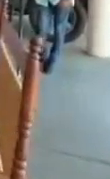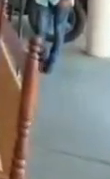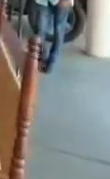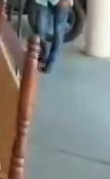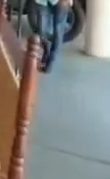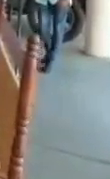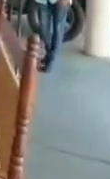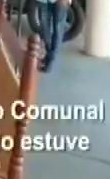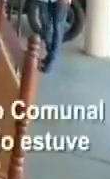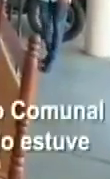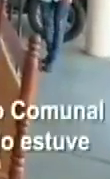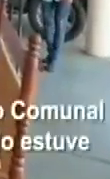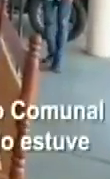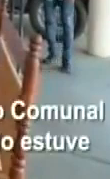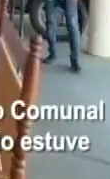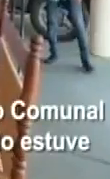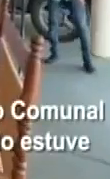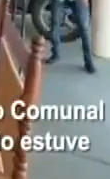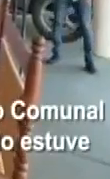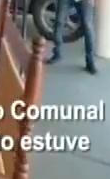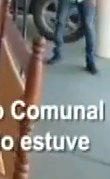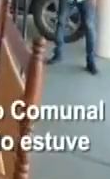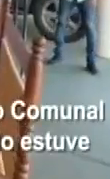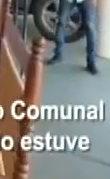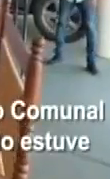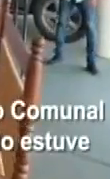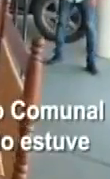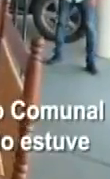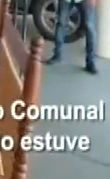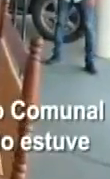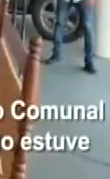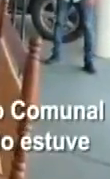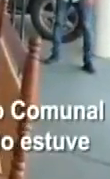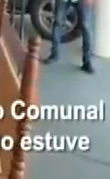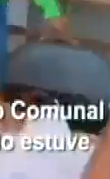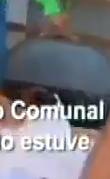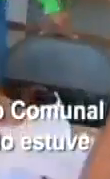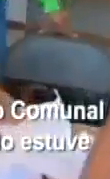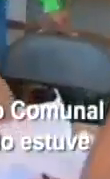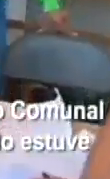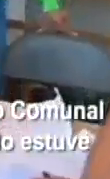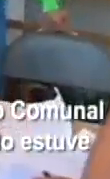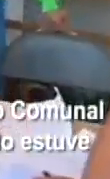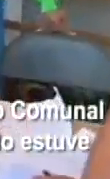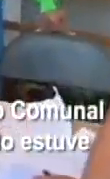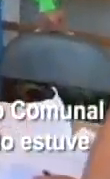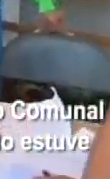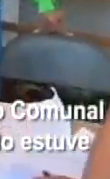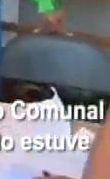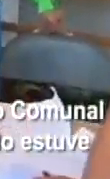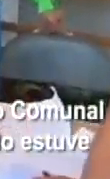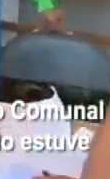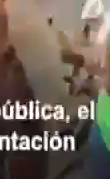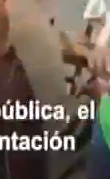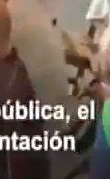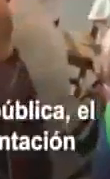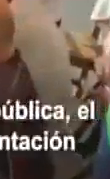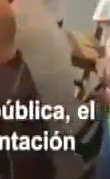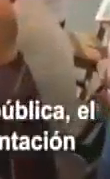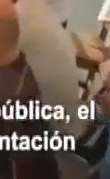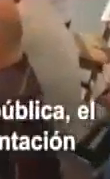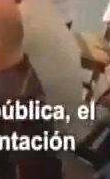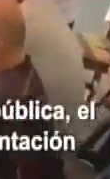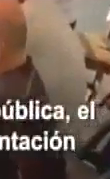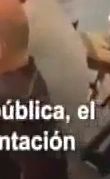estado Falcón. Pertenezco al ámbito geográfico del Consejo Comunal Don Bosco. Y bueno, el día viernes, cuando estuve viendo